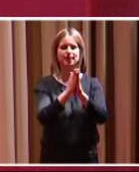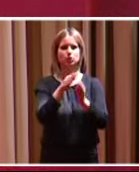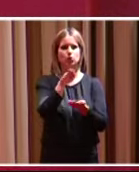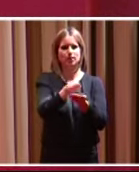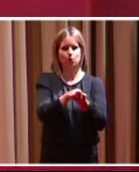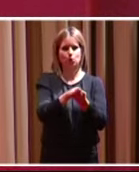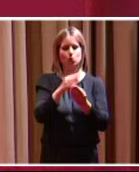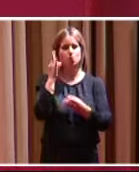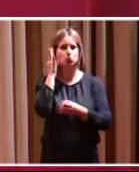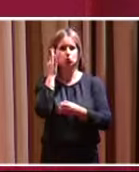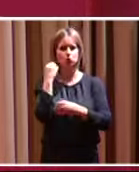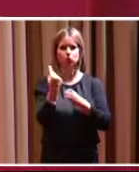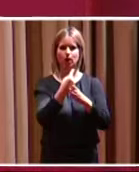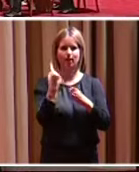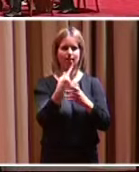del Calvario.